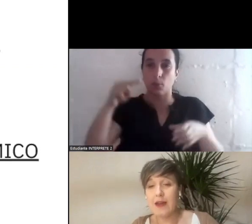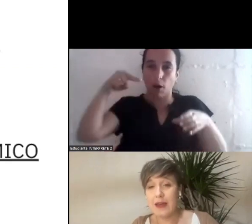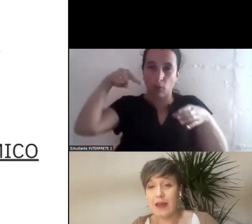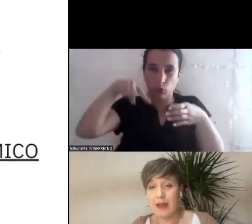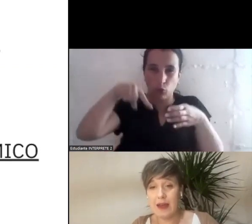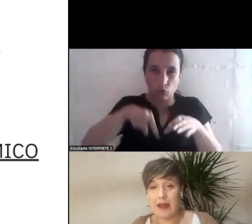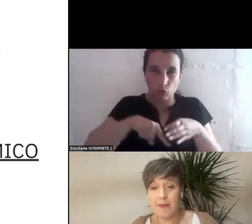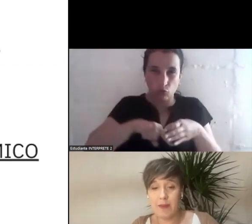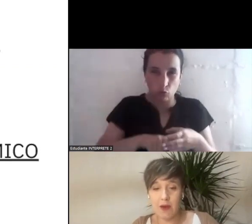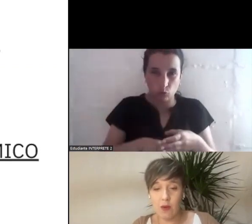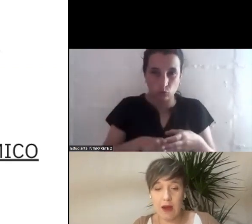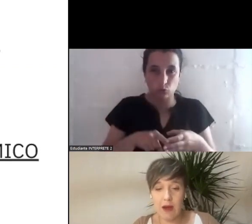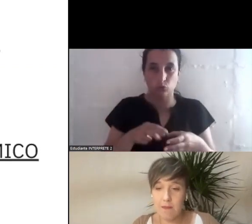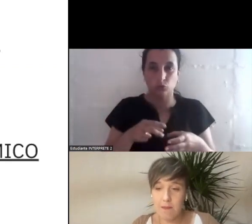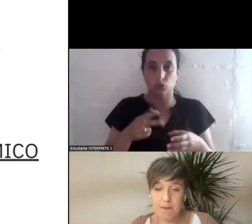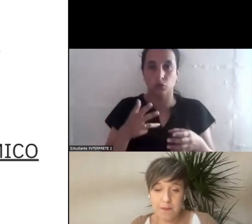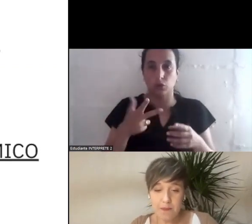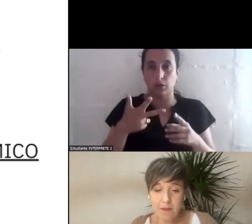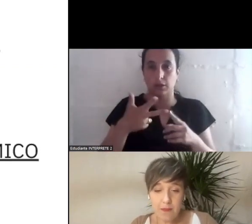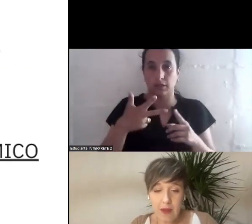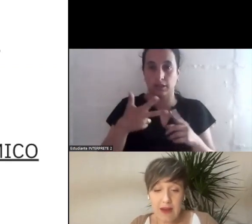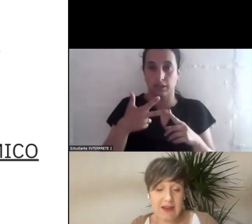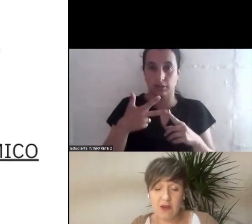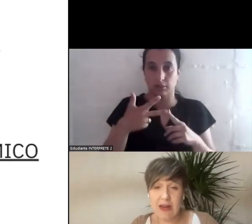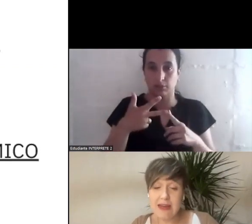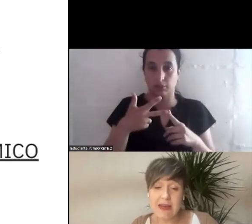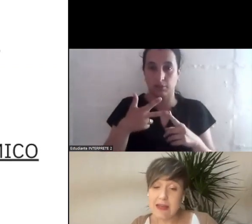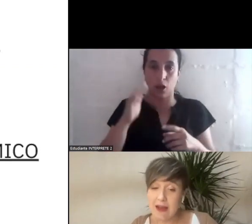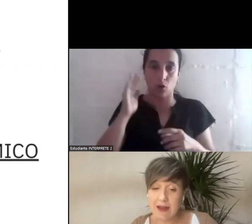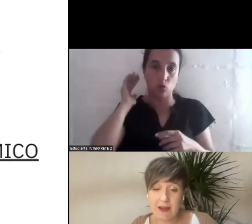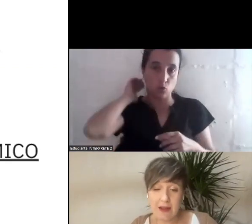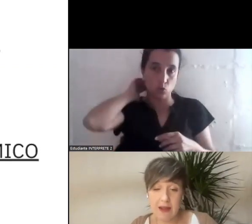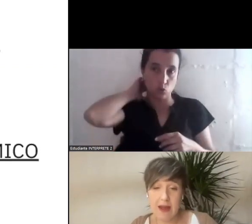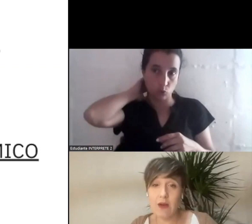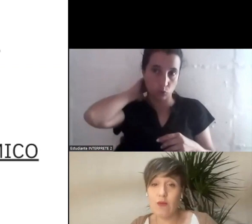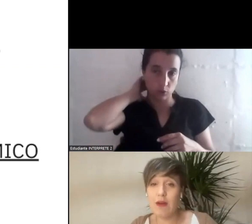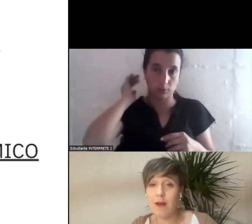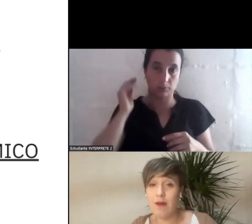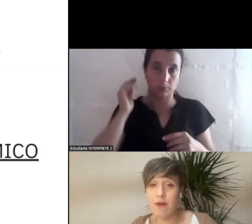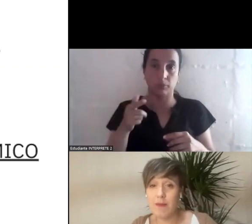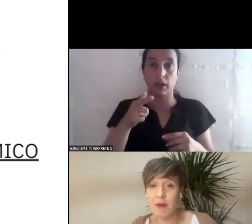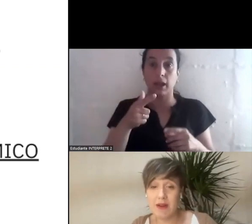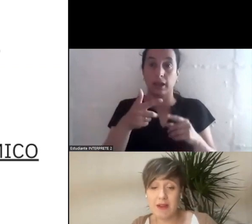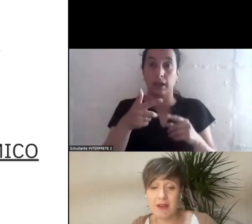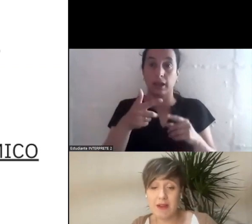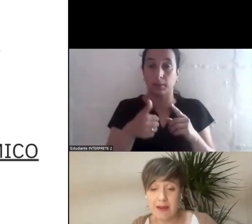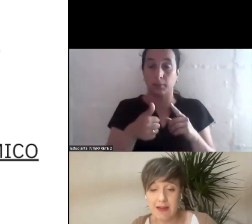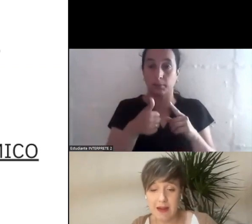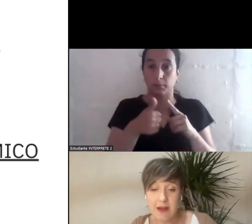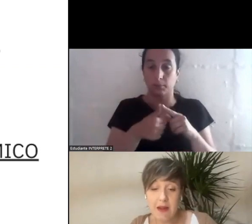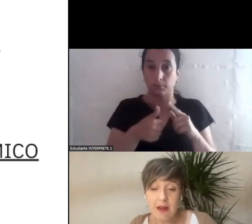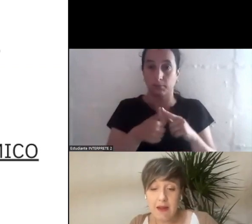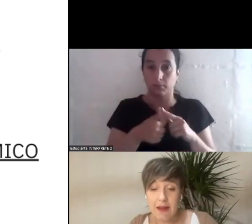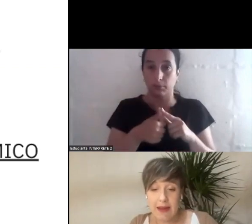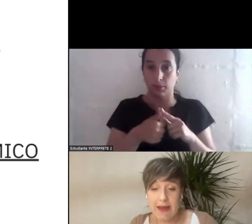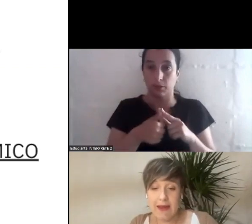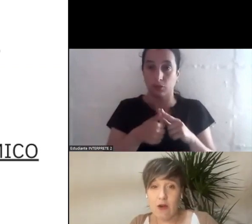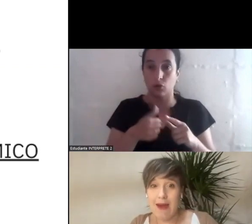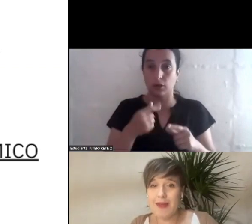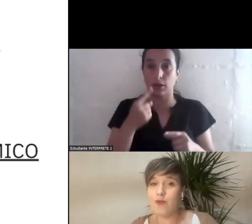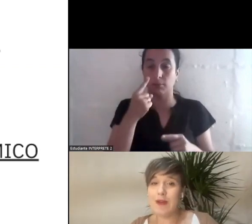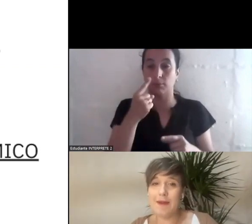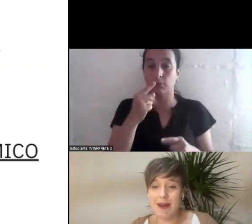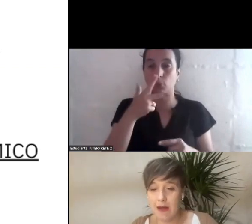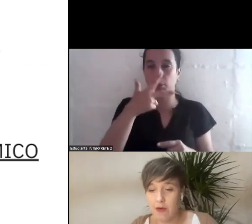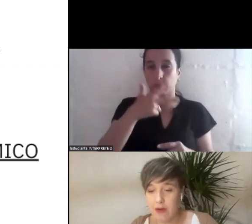específicas y la de pliegue nucal. Los análisis de sangre, hay una evaluación en el primer trimestre que lo que